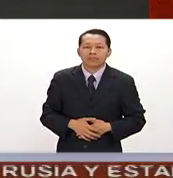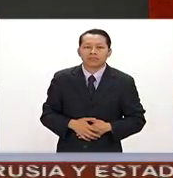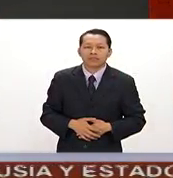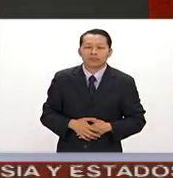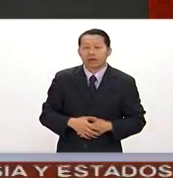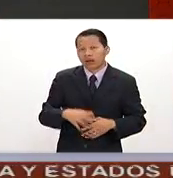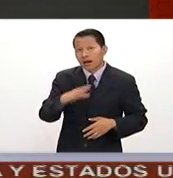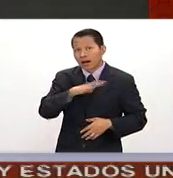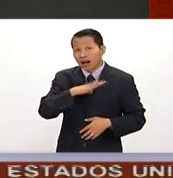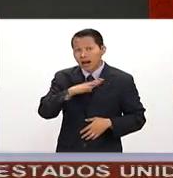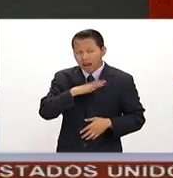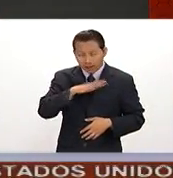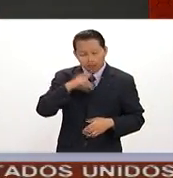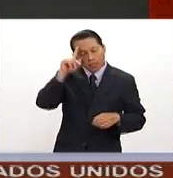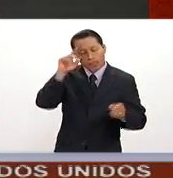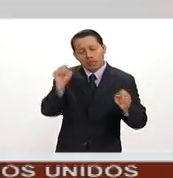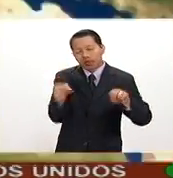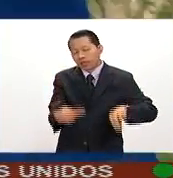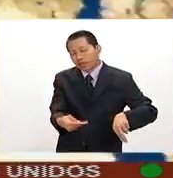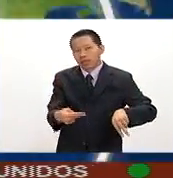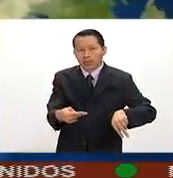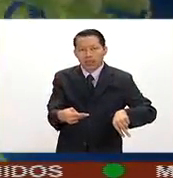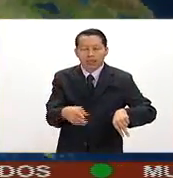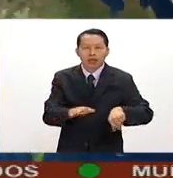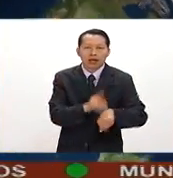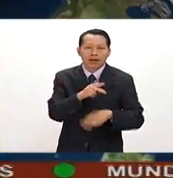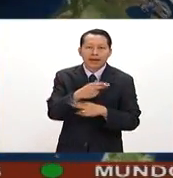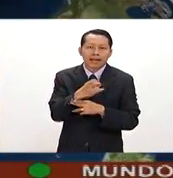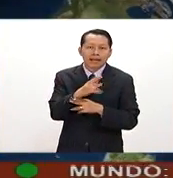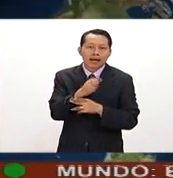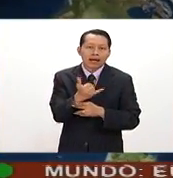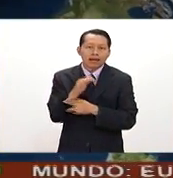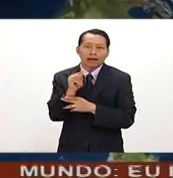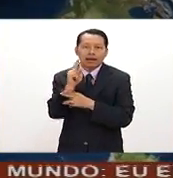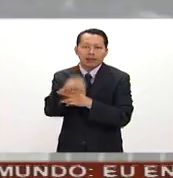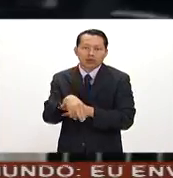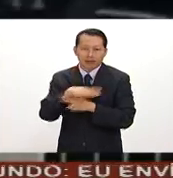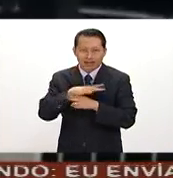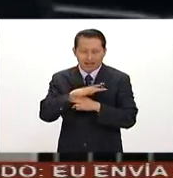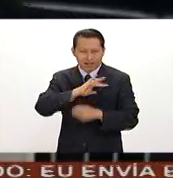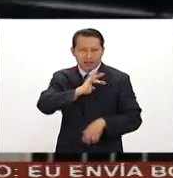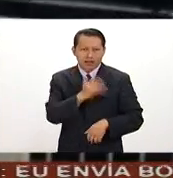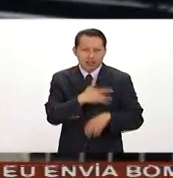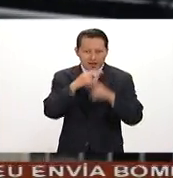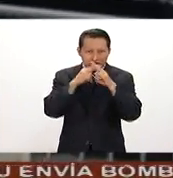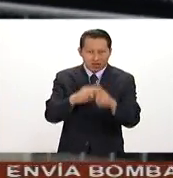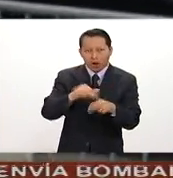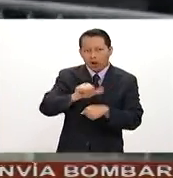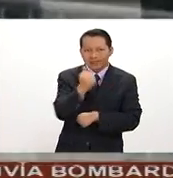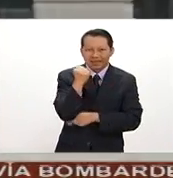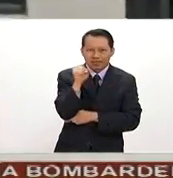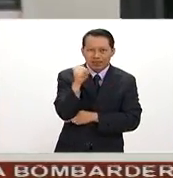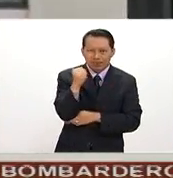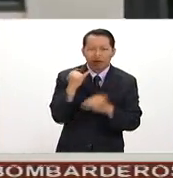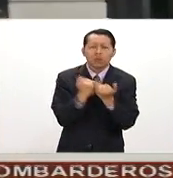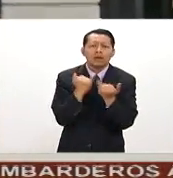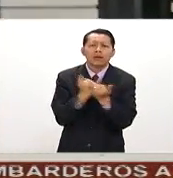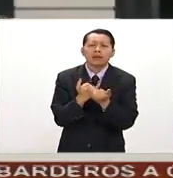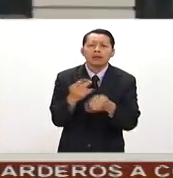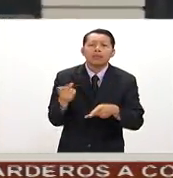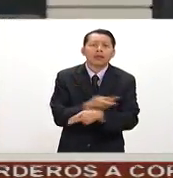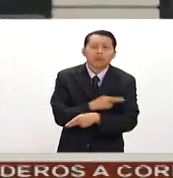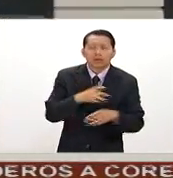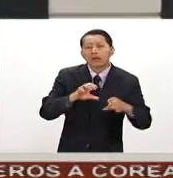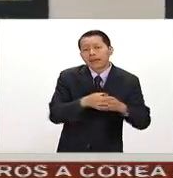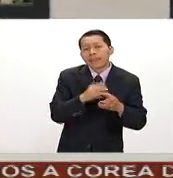Tras su desmayo, su desvanecimiento de Hillary Clinton durante la conmemoración del 11 de septiembre, bueno, tanto